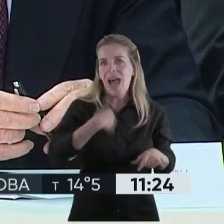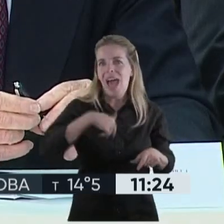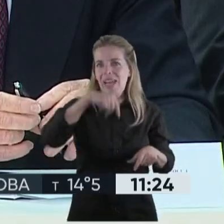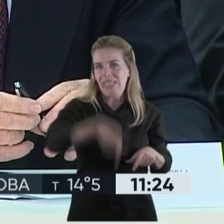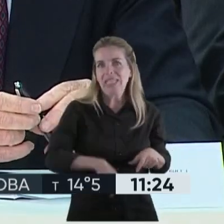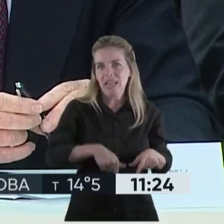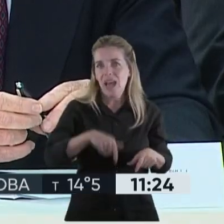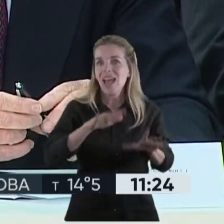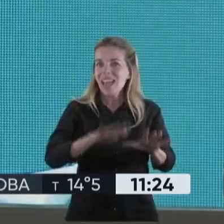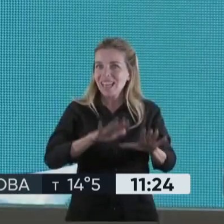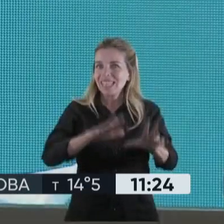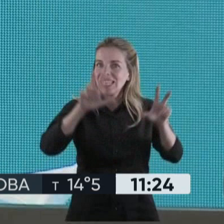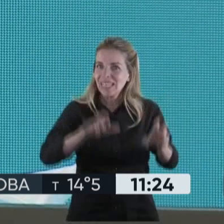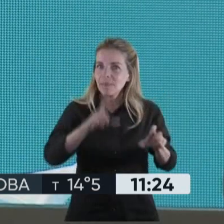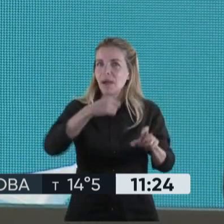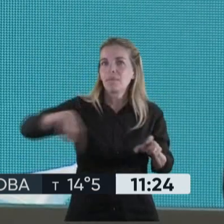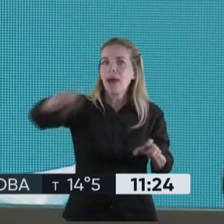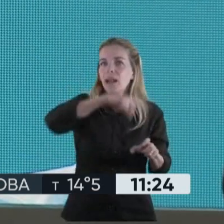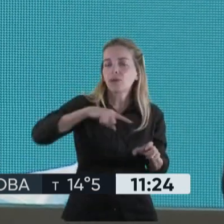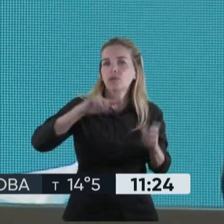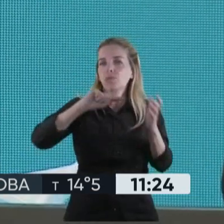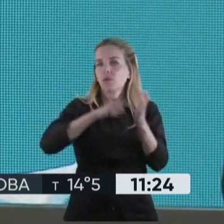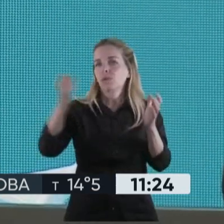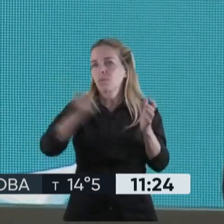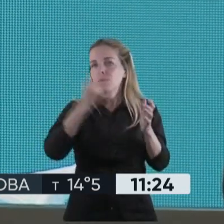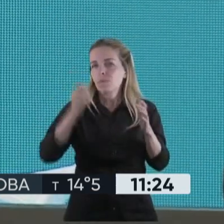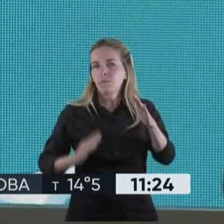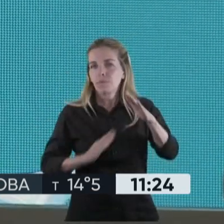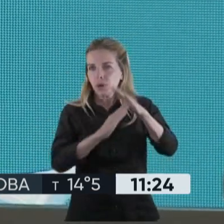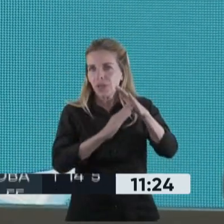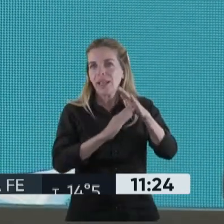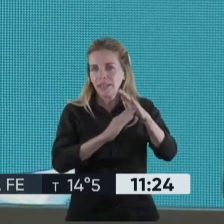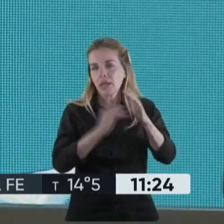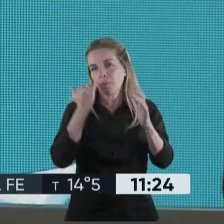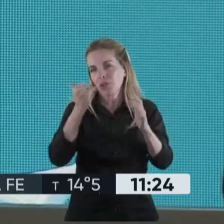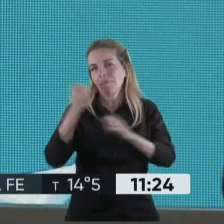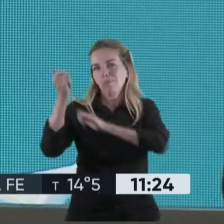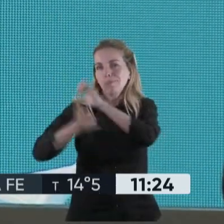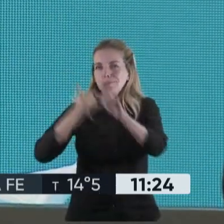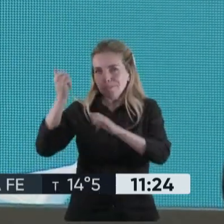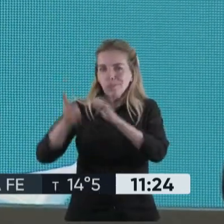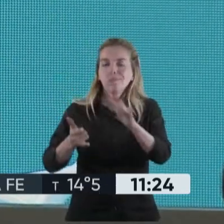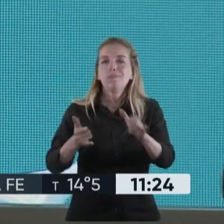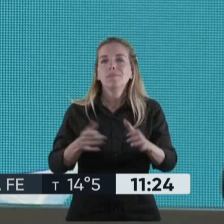nosotros esto es fundamental, como ya he dicho, y